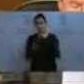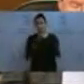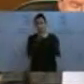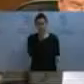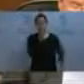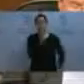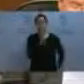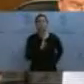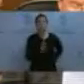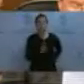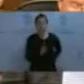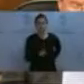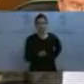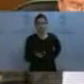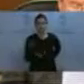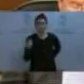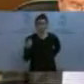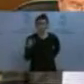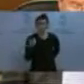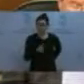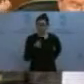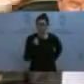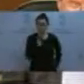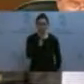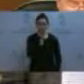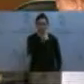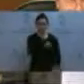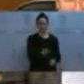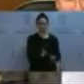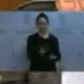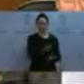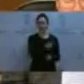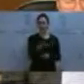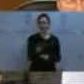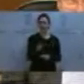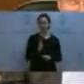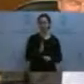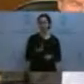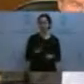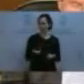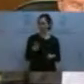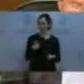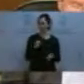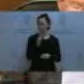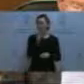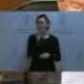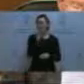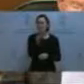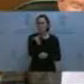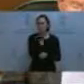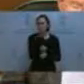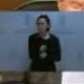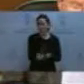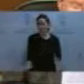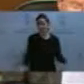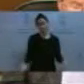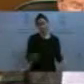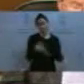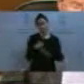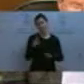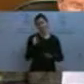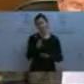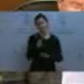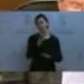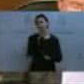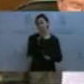como en su día cuando se le interpeló a usted, usted me contestó una cosa que yo no me creí, evidentemente quedó una pregunta